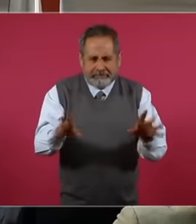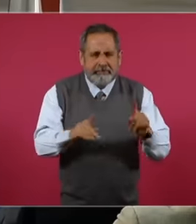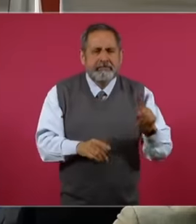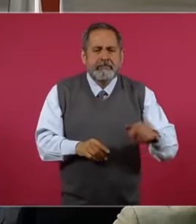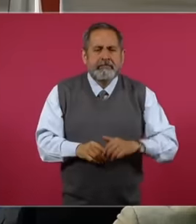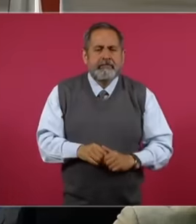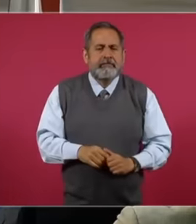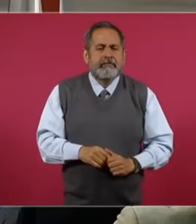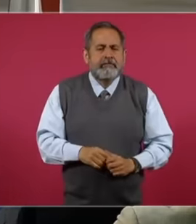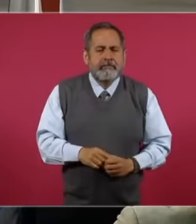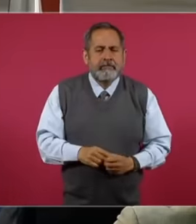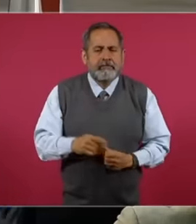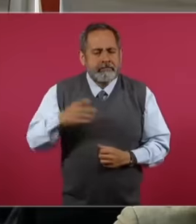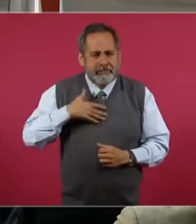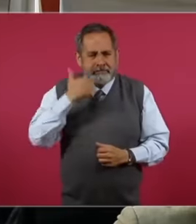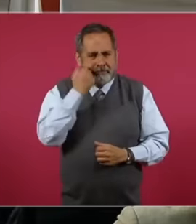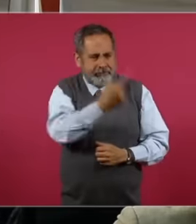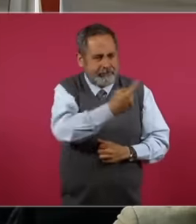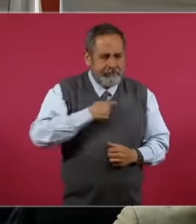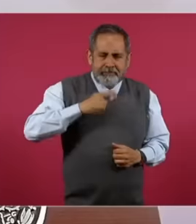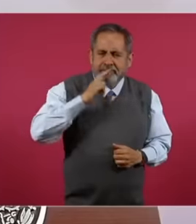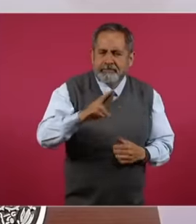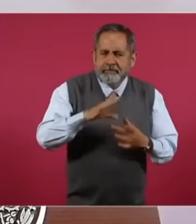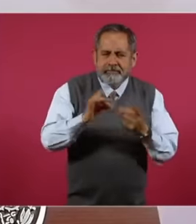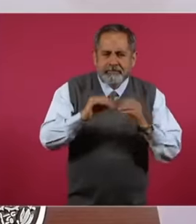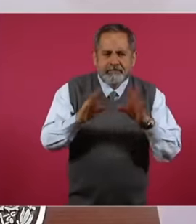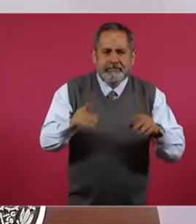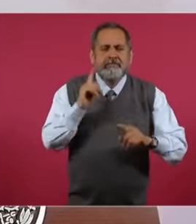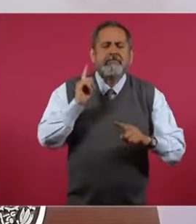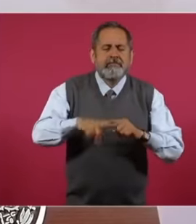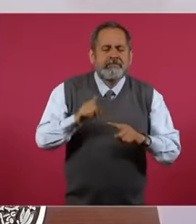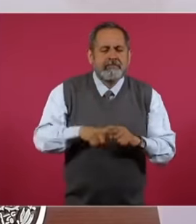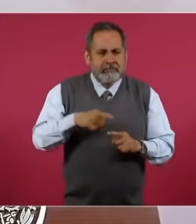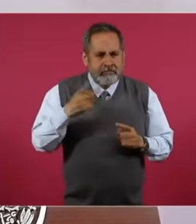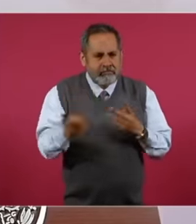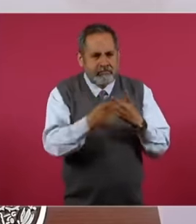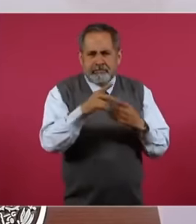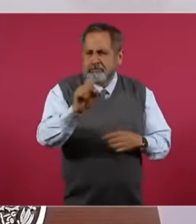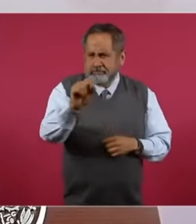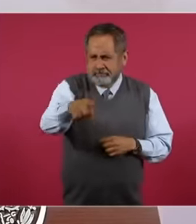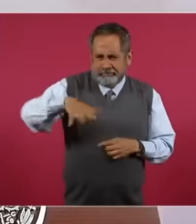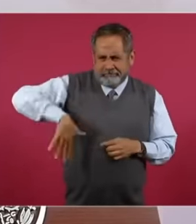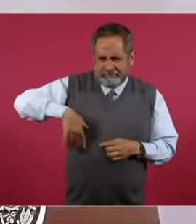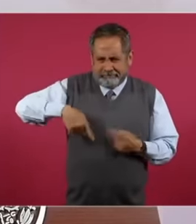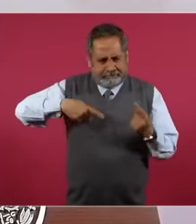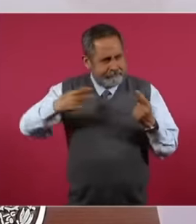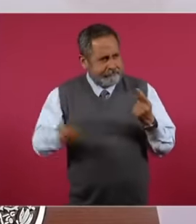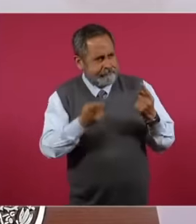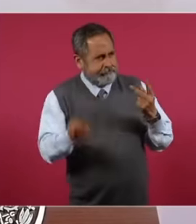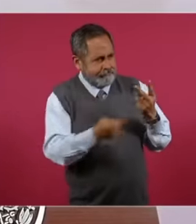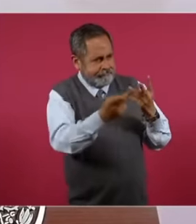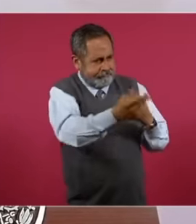¿Qué es lo que quiero que responda? Las preguntas que aquí hicimos,